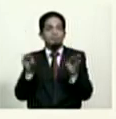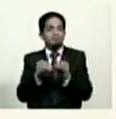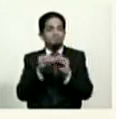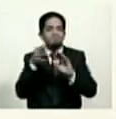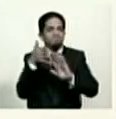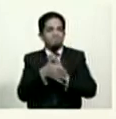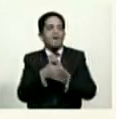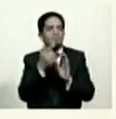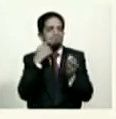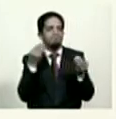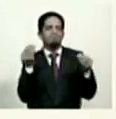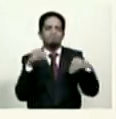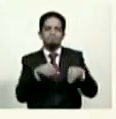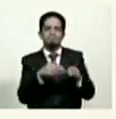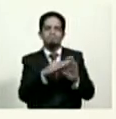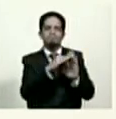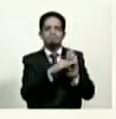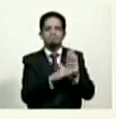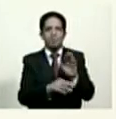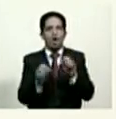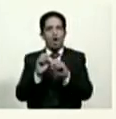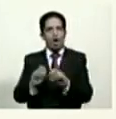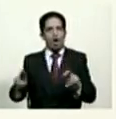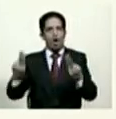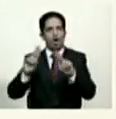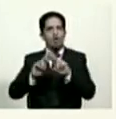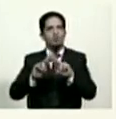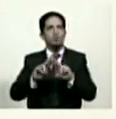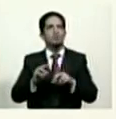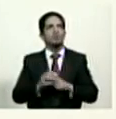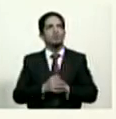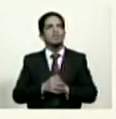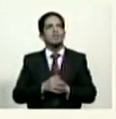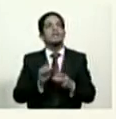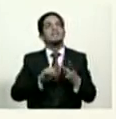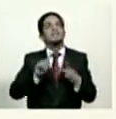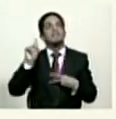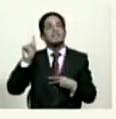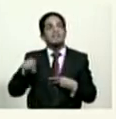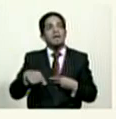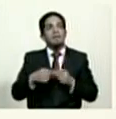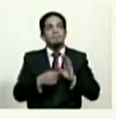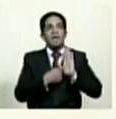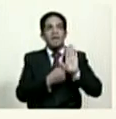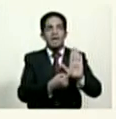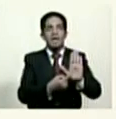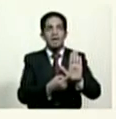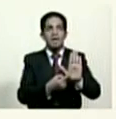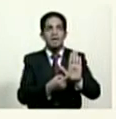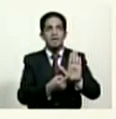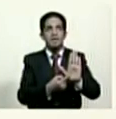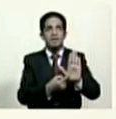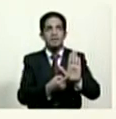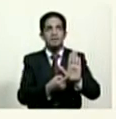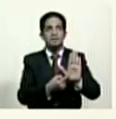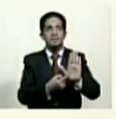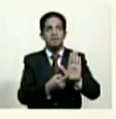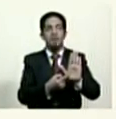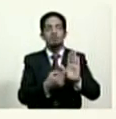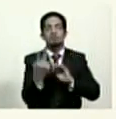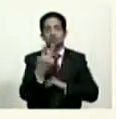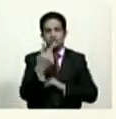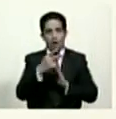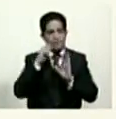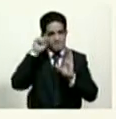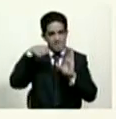Carta Magna, basado en nuestra Constitución de la República Bolivariana de Venezuela. También destacaba y evidenciaba a través de 2 videos